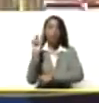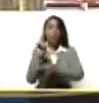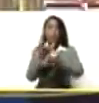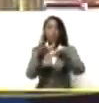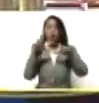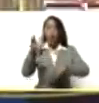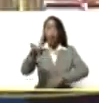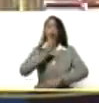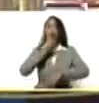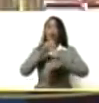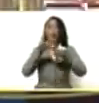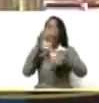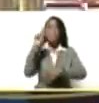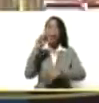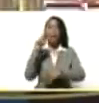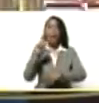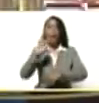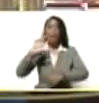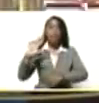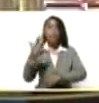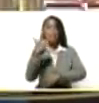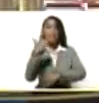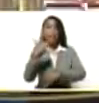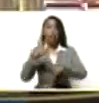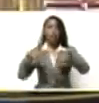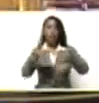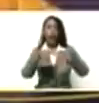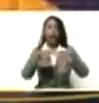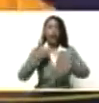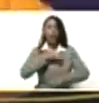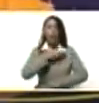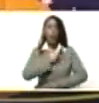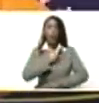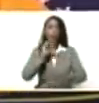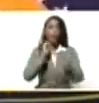oro plata y bronce de nuestros atletas